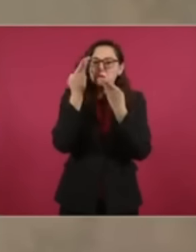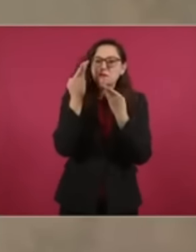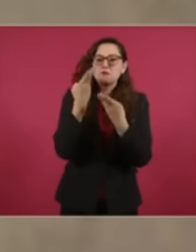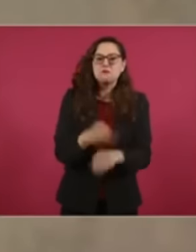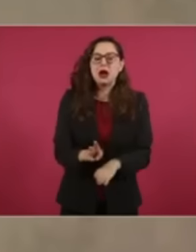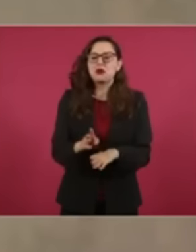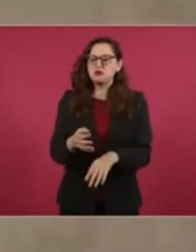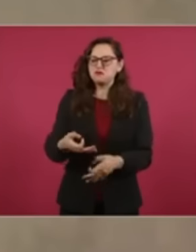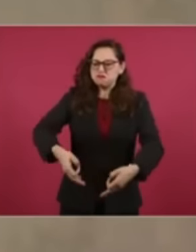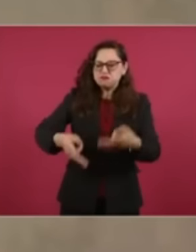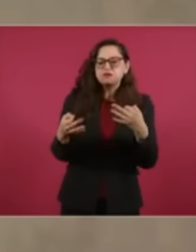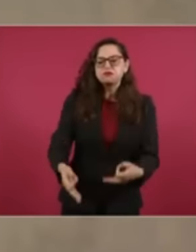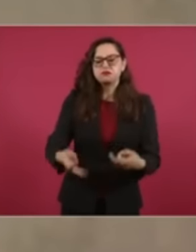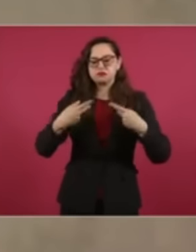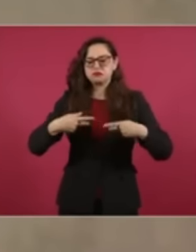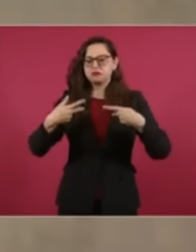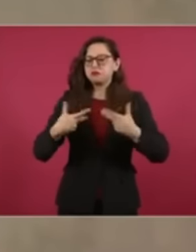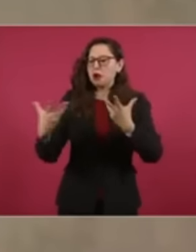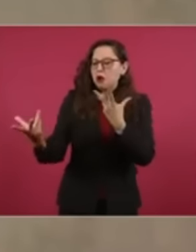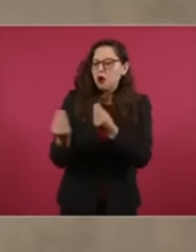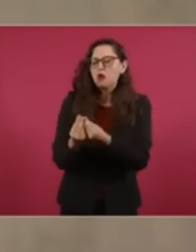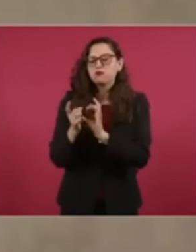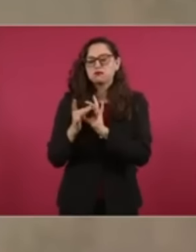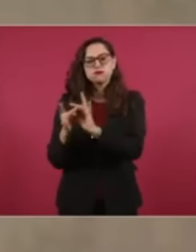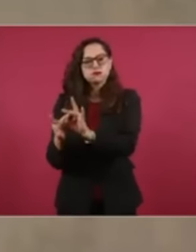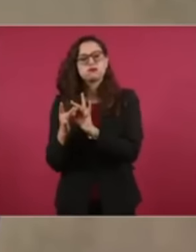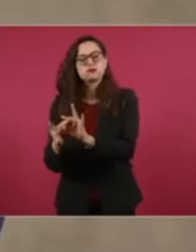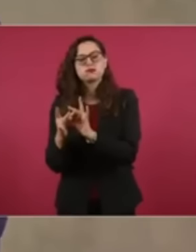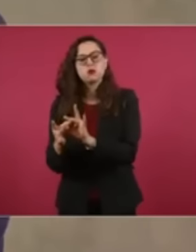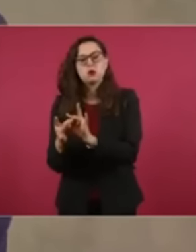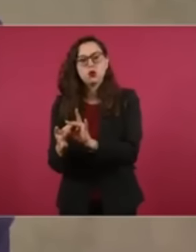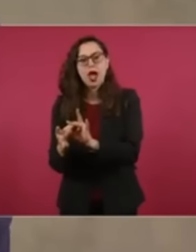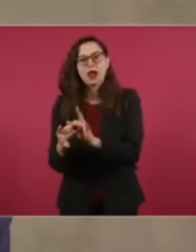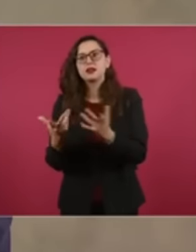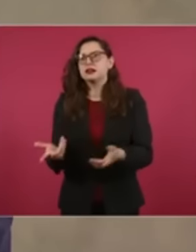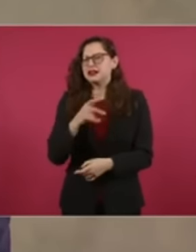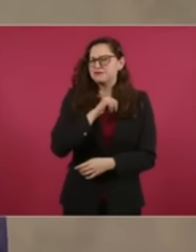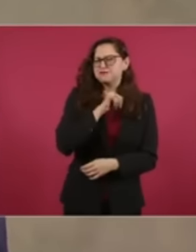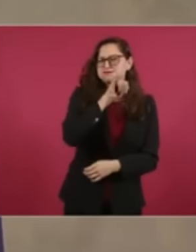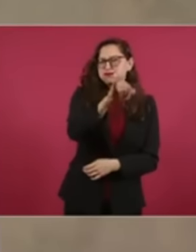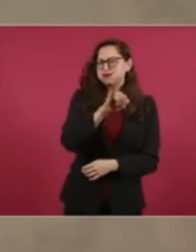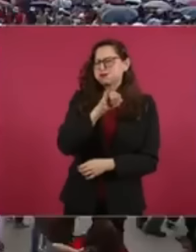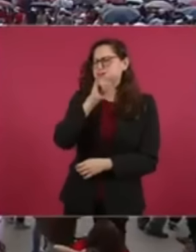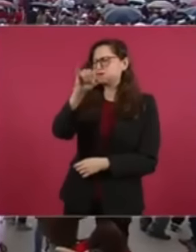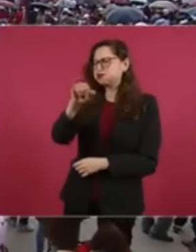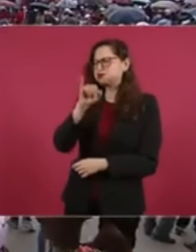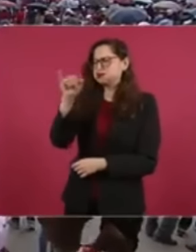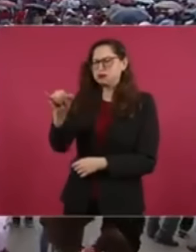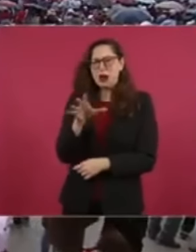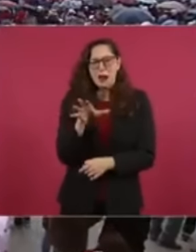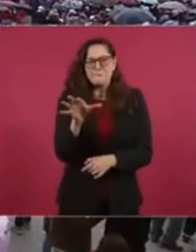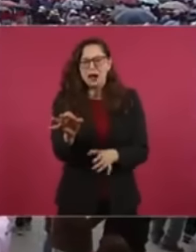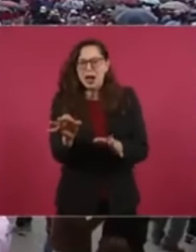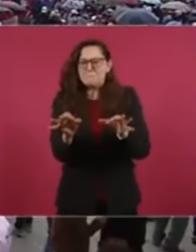auténticamente popular, que llega hasta las comunidades de los pueblos más